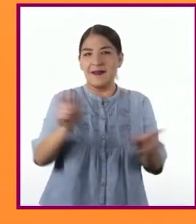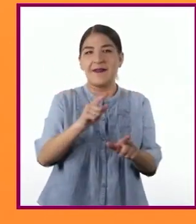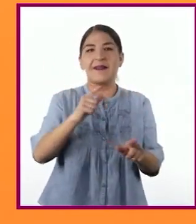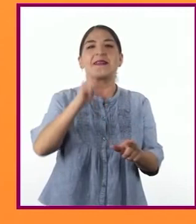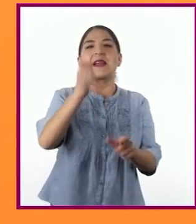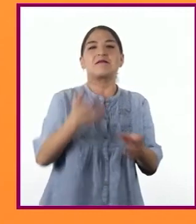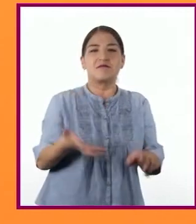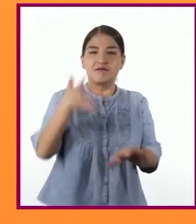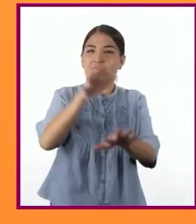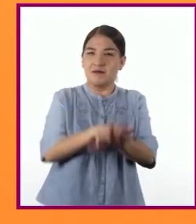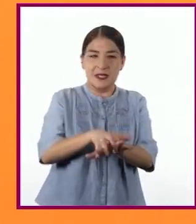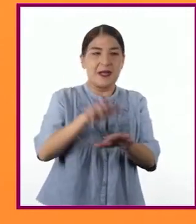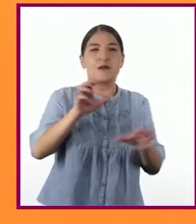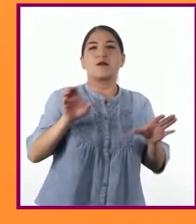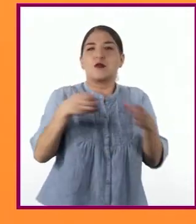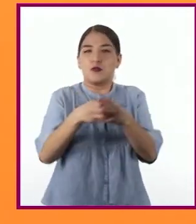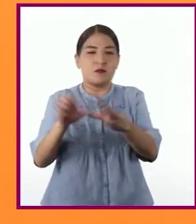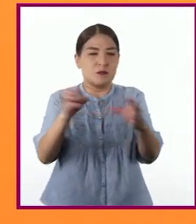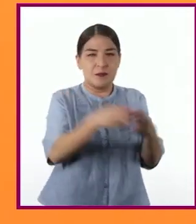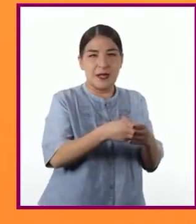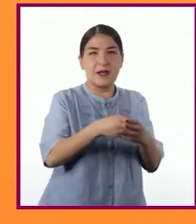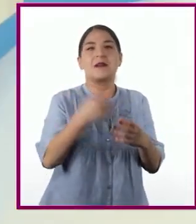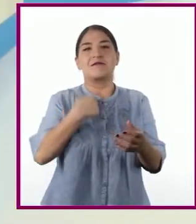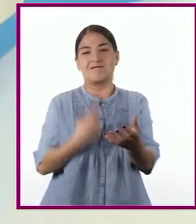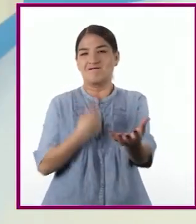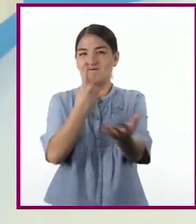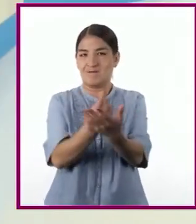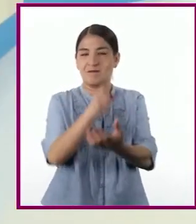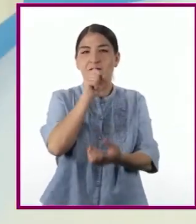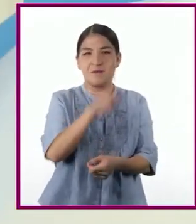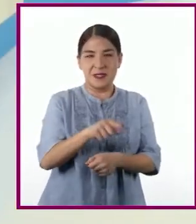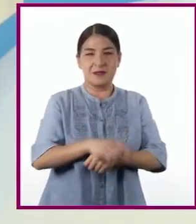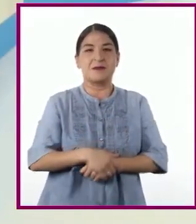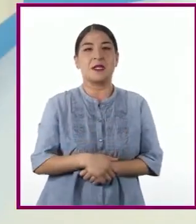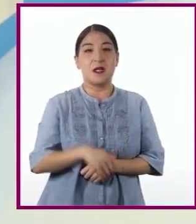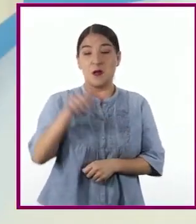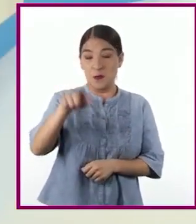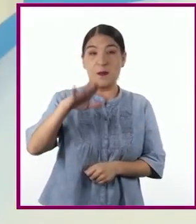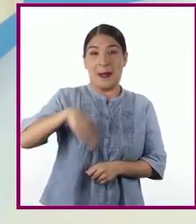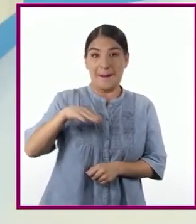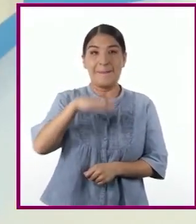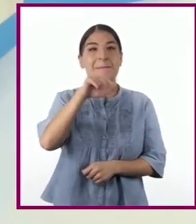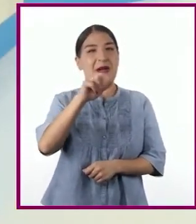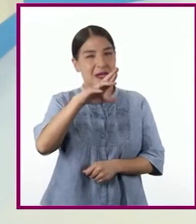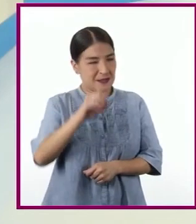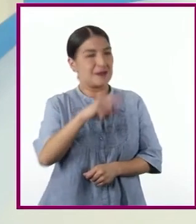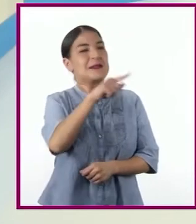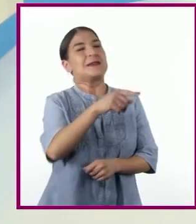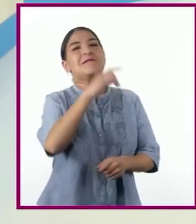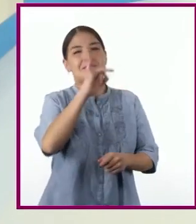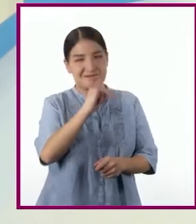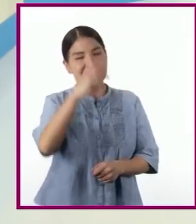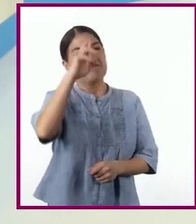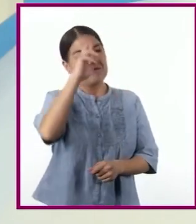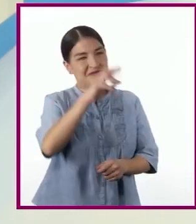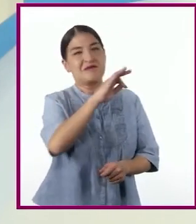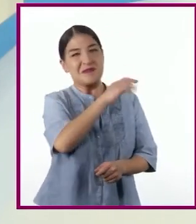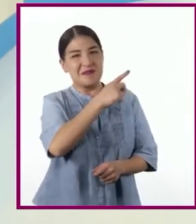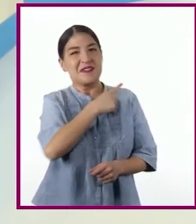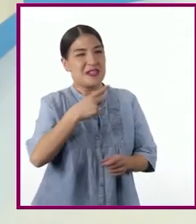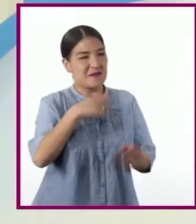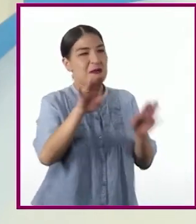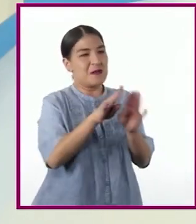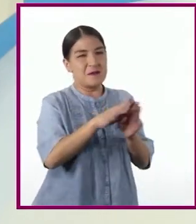quienes integran las comunidades de las que somos parte. Eso que menciona Mario es digno de tomar en cuenta.